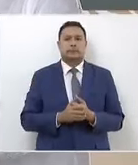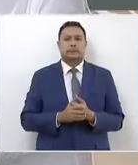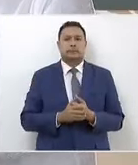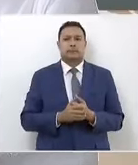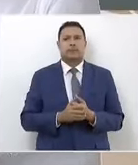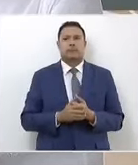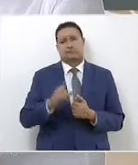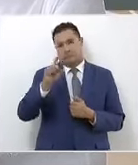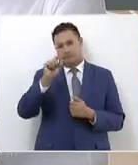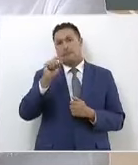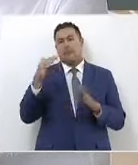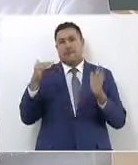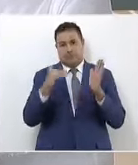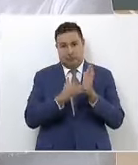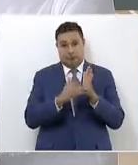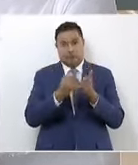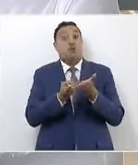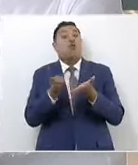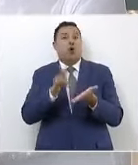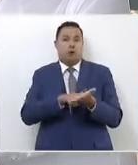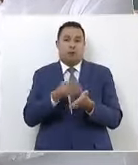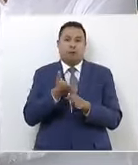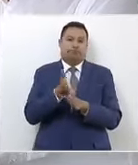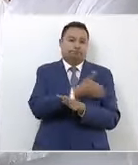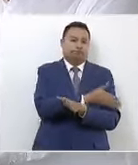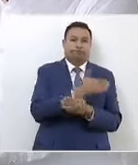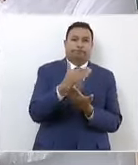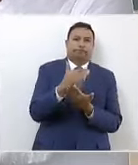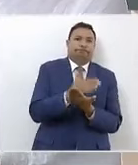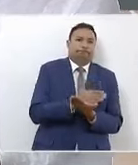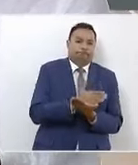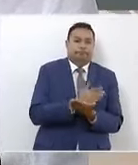20 mil ahora, el doble. Y